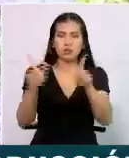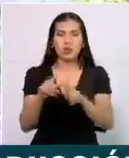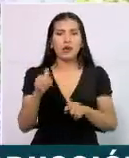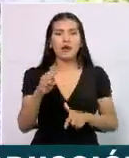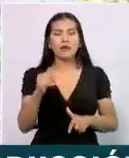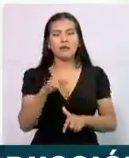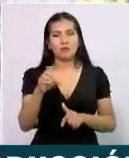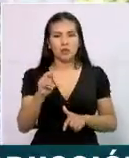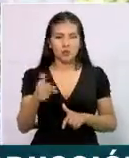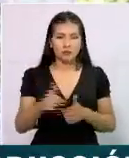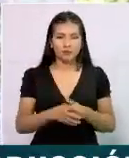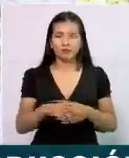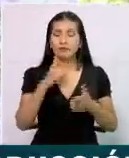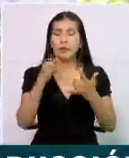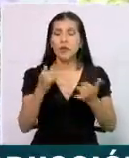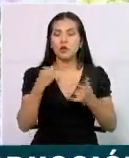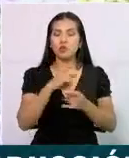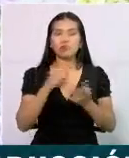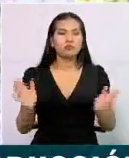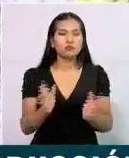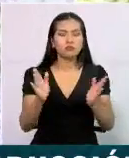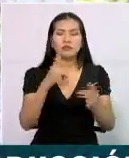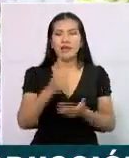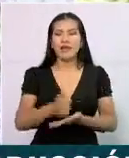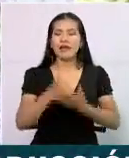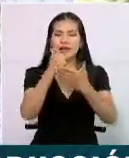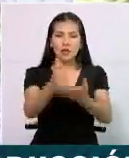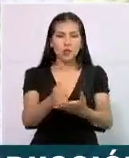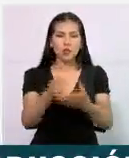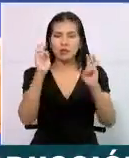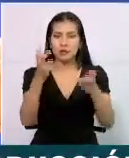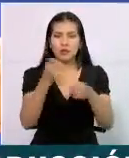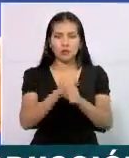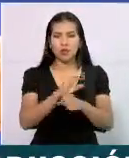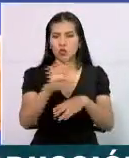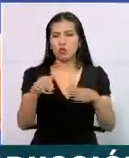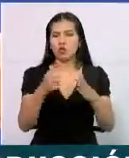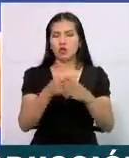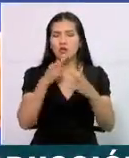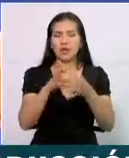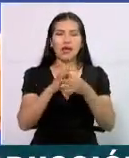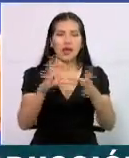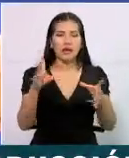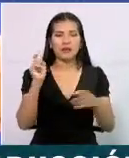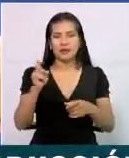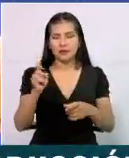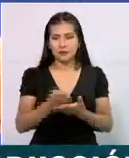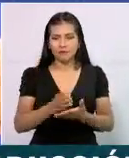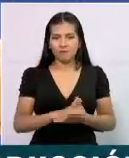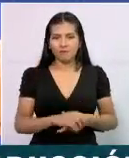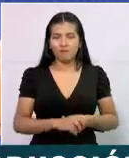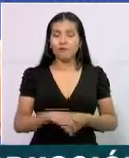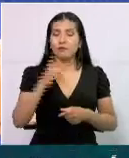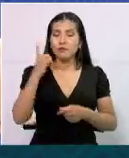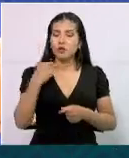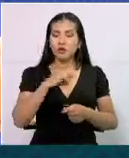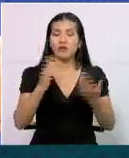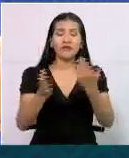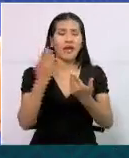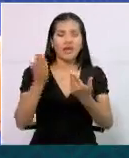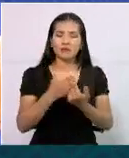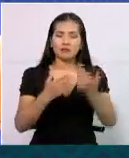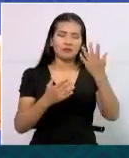objetivo es incentivar, ayudar a los productores para la reactivación económica. Sabemos que no es tan fácil, pero gracias a la voluntad también